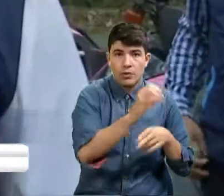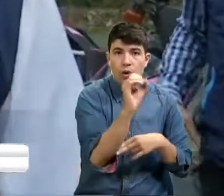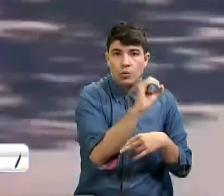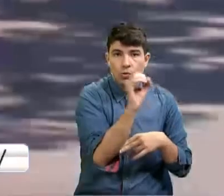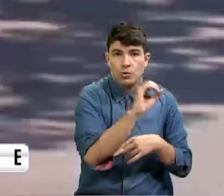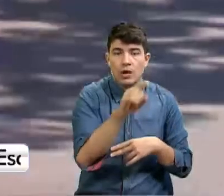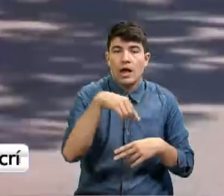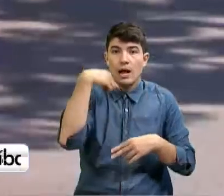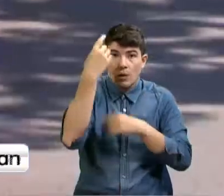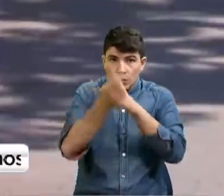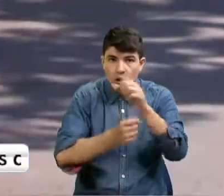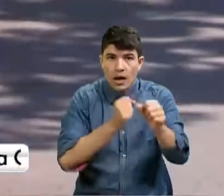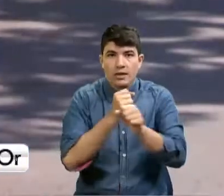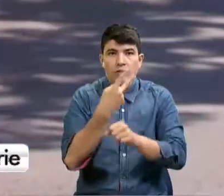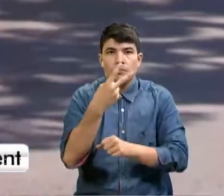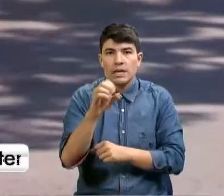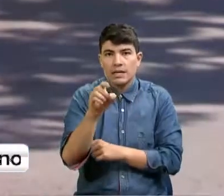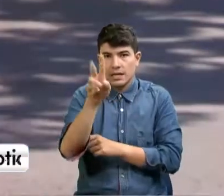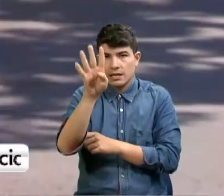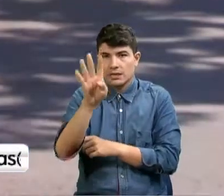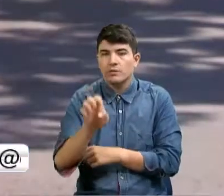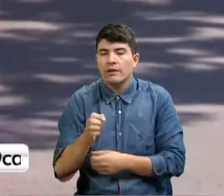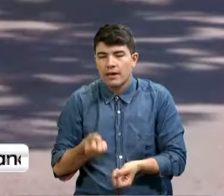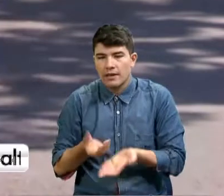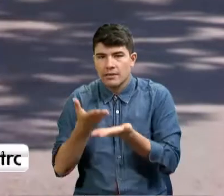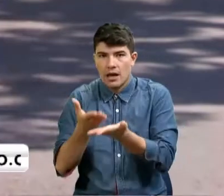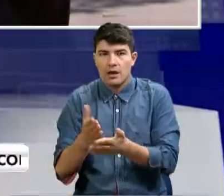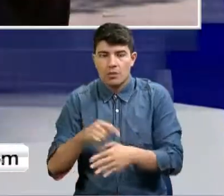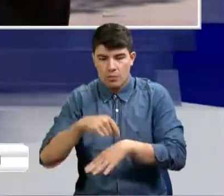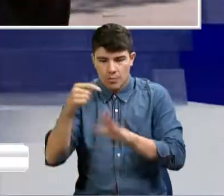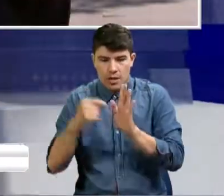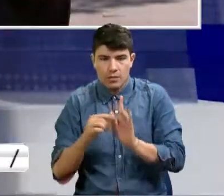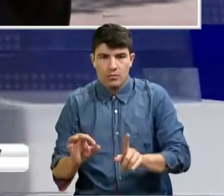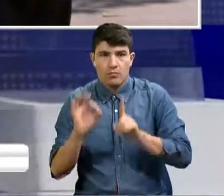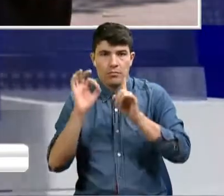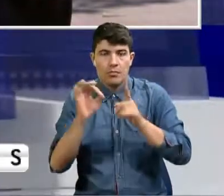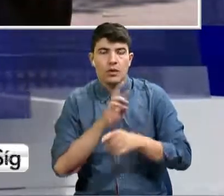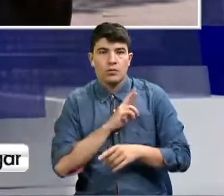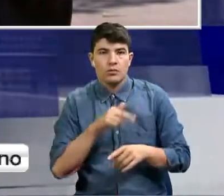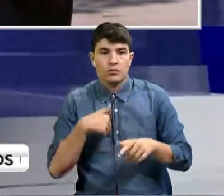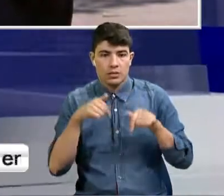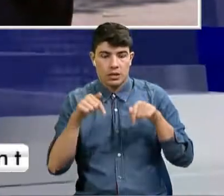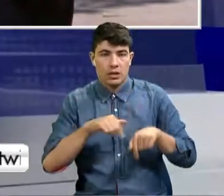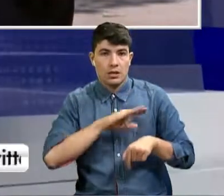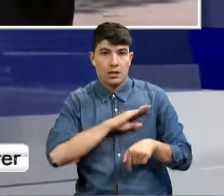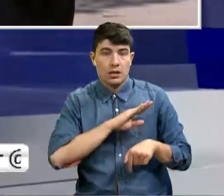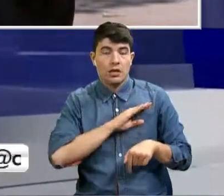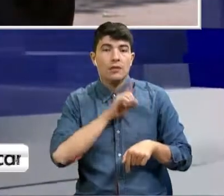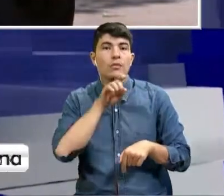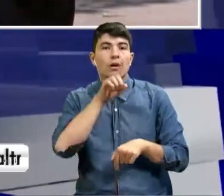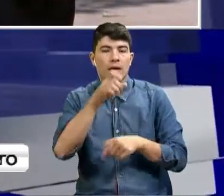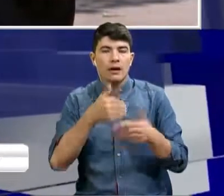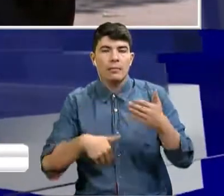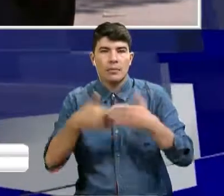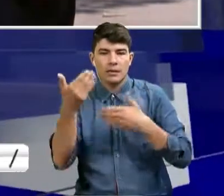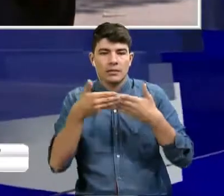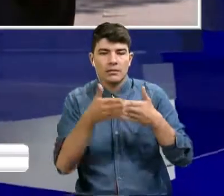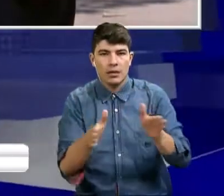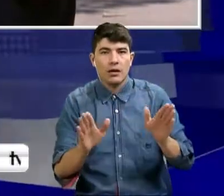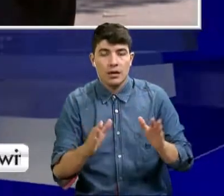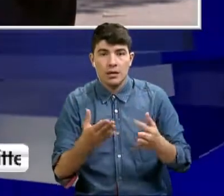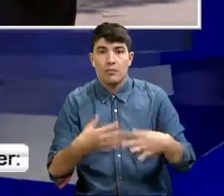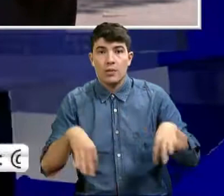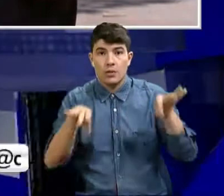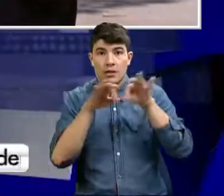2019 en las próximas horas la alcaldía de floridablanca y la gobernación de santander abrirán la licitación para esta importante